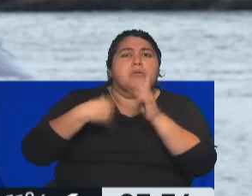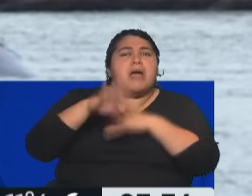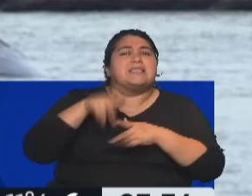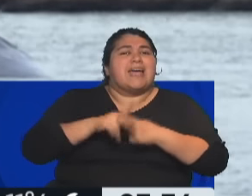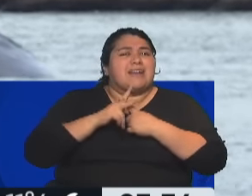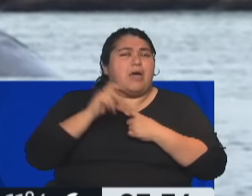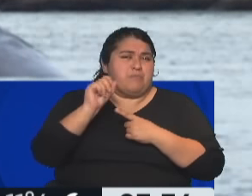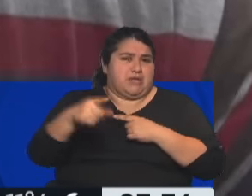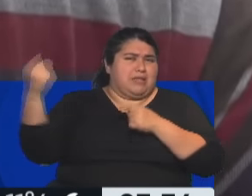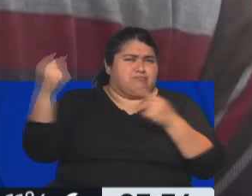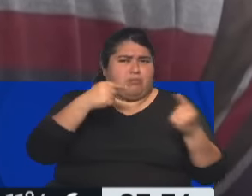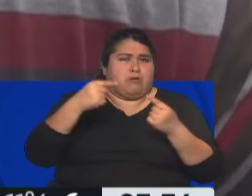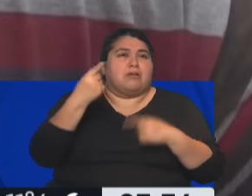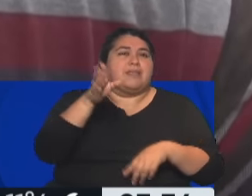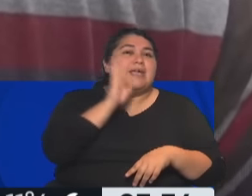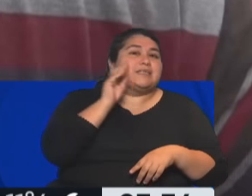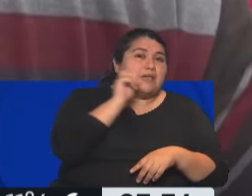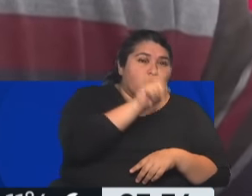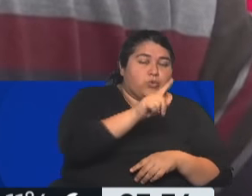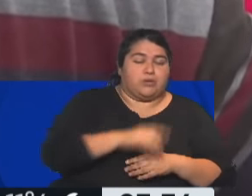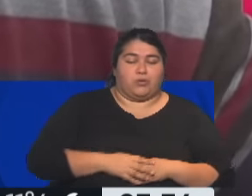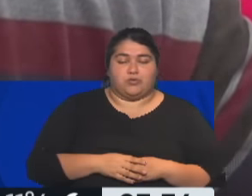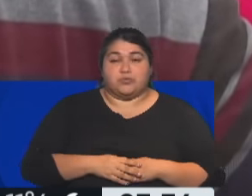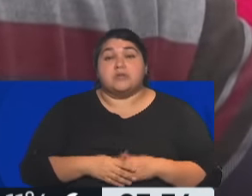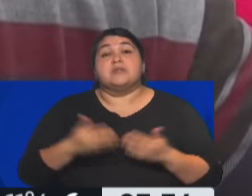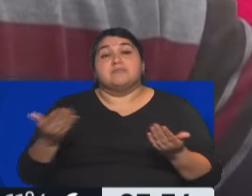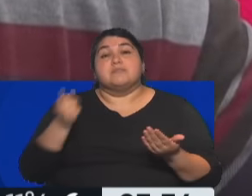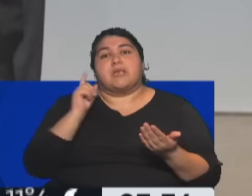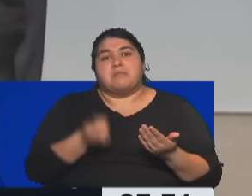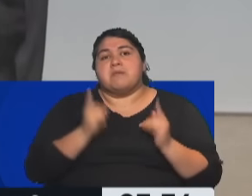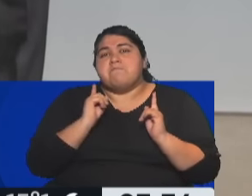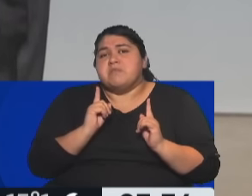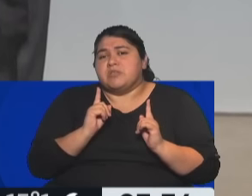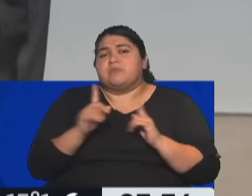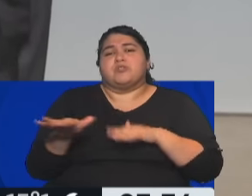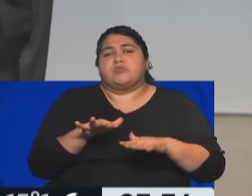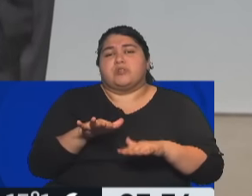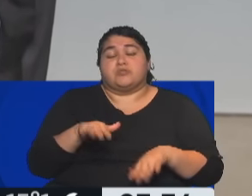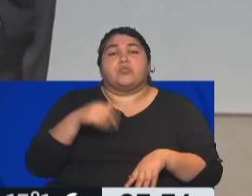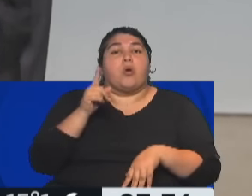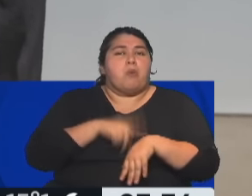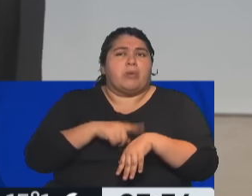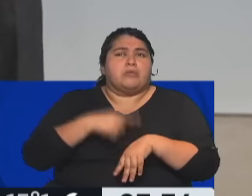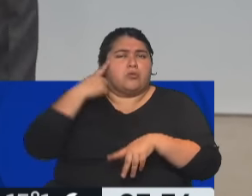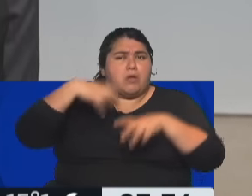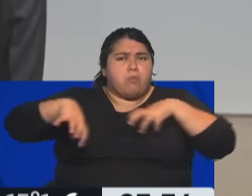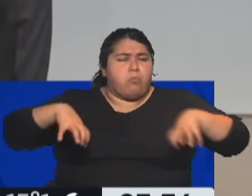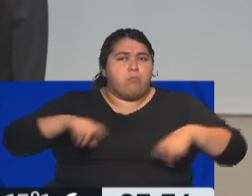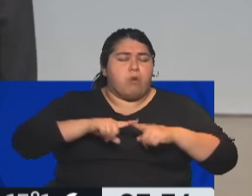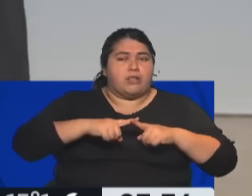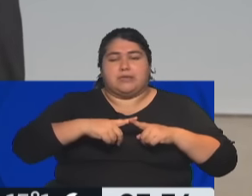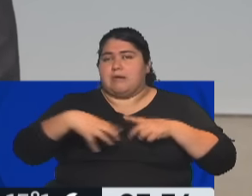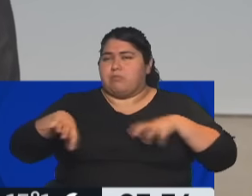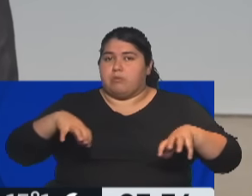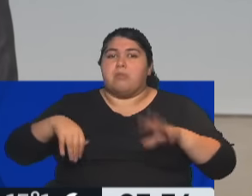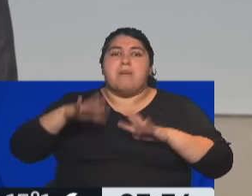en su disputa a la hegemonía estadounidense en el teatro global. Y en el mismo sentido, con el discurso de la multipolaridad, cultiva sus vínculos